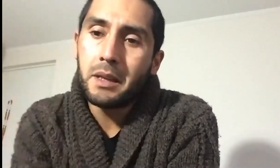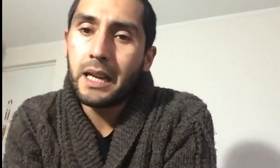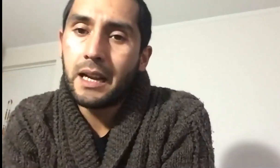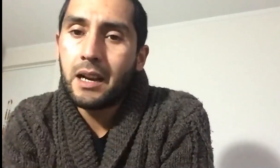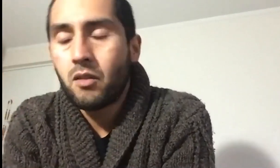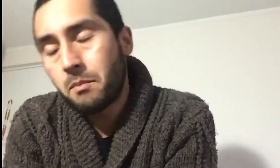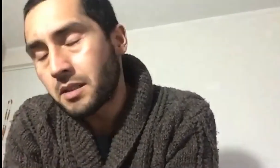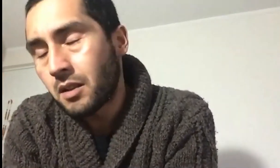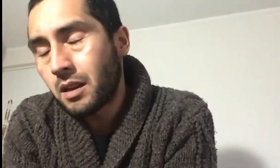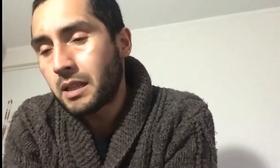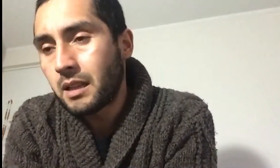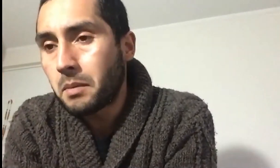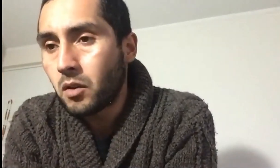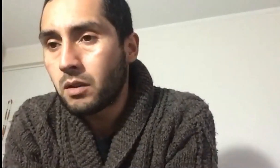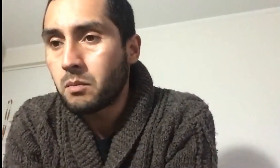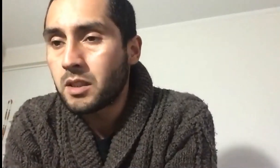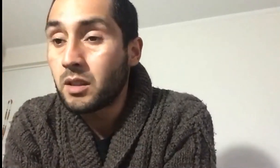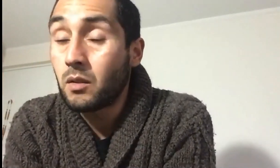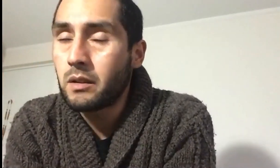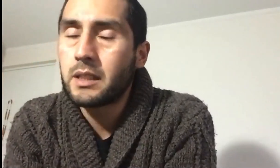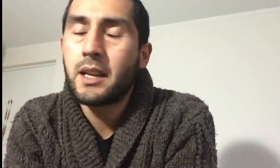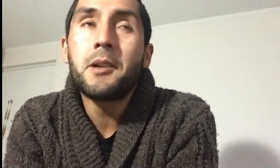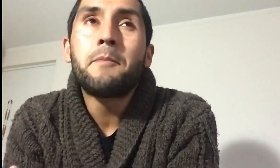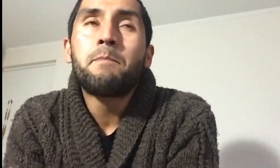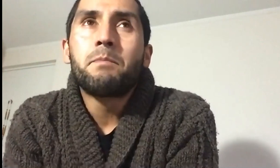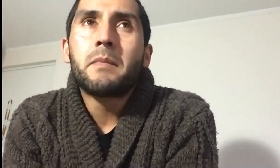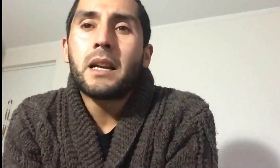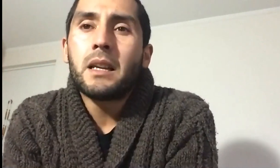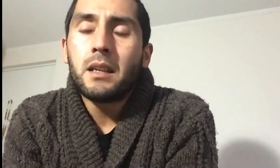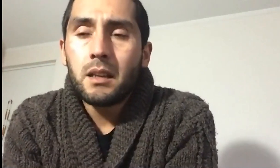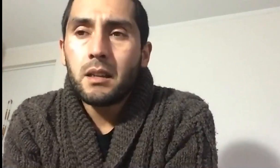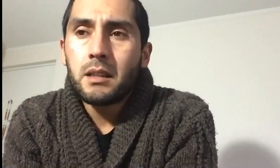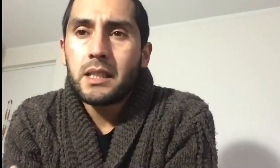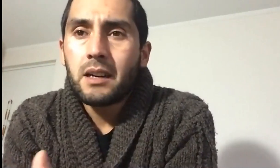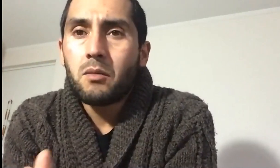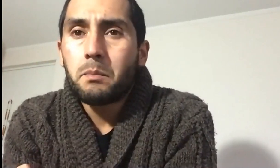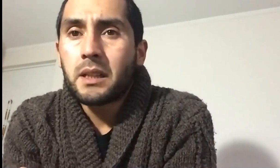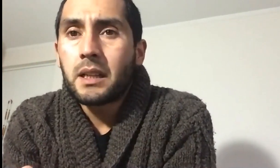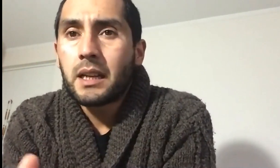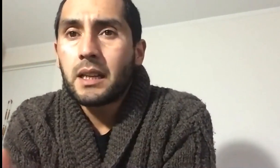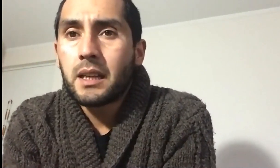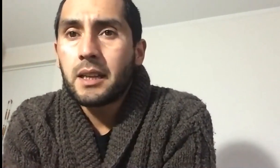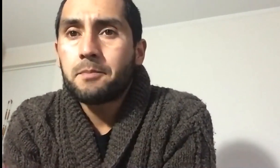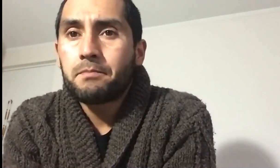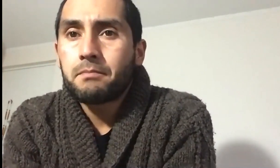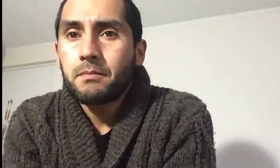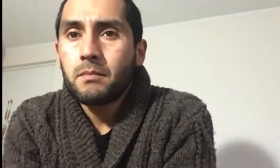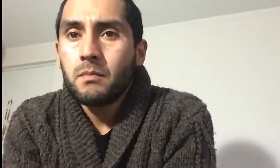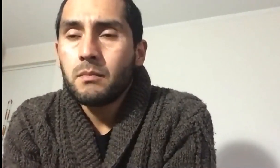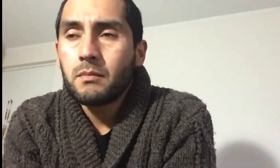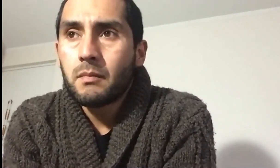en la mitad o han pasado la mitad del periodo de formación en la universidad, ya, y ya comprenderán que